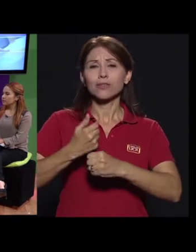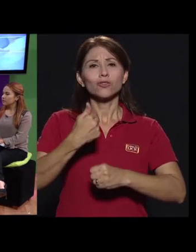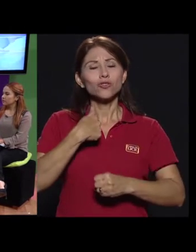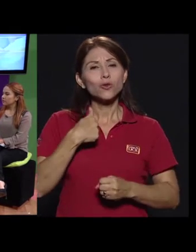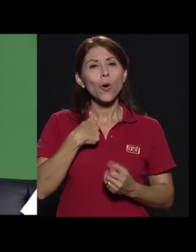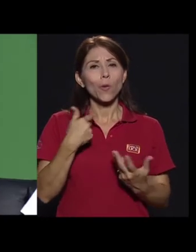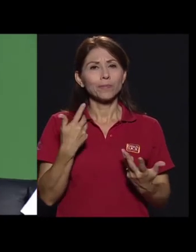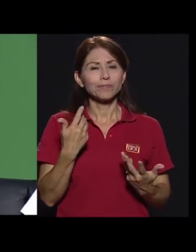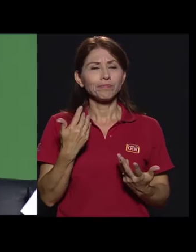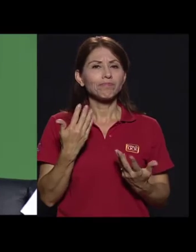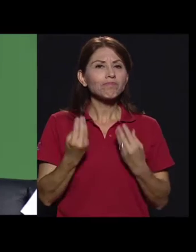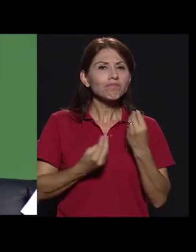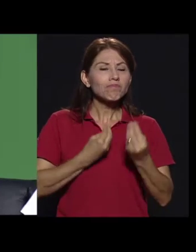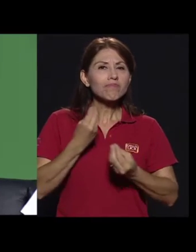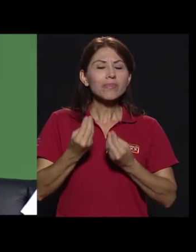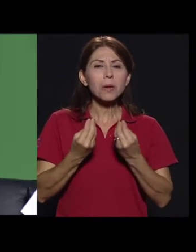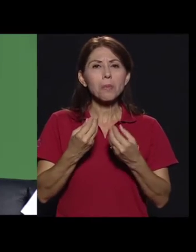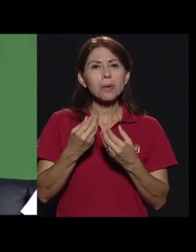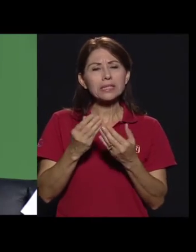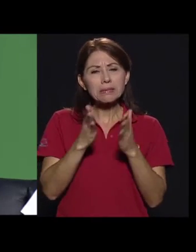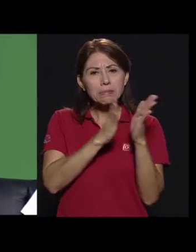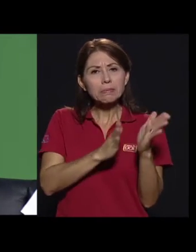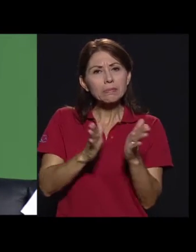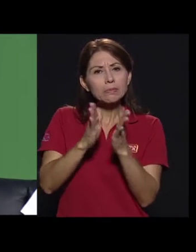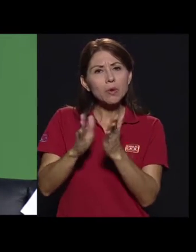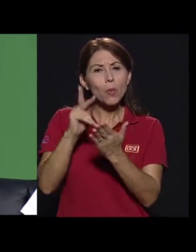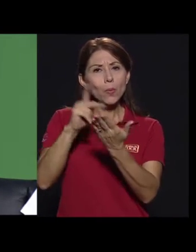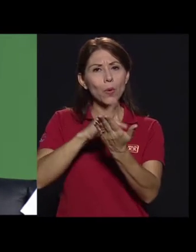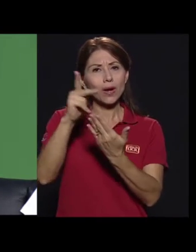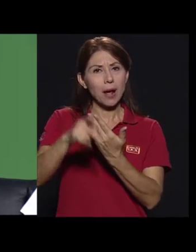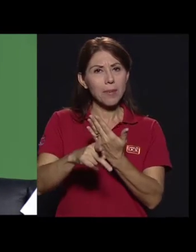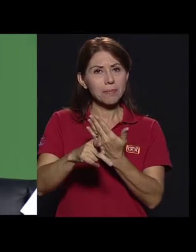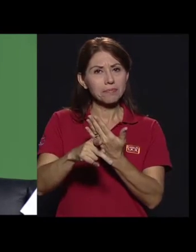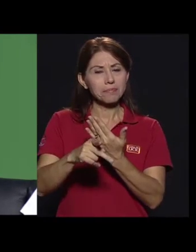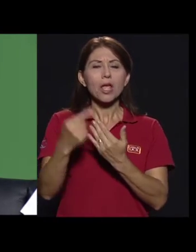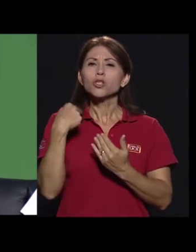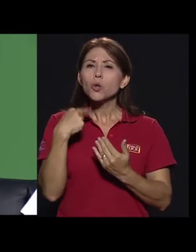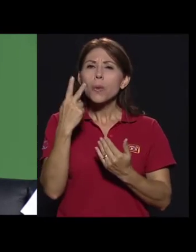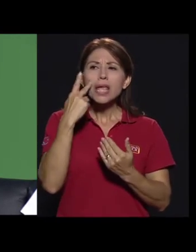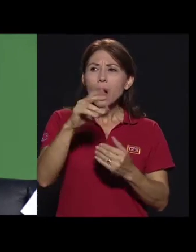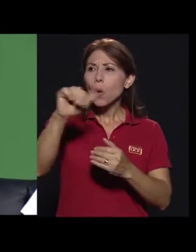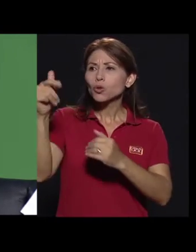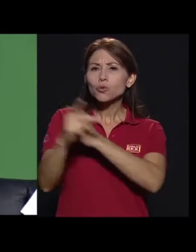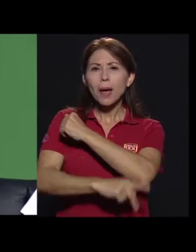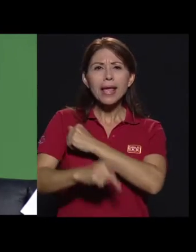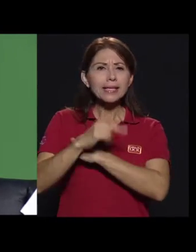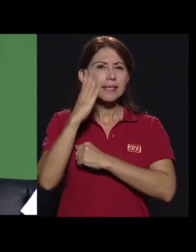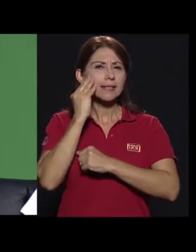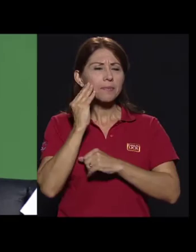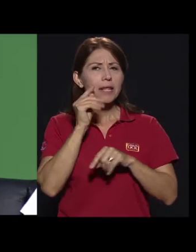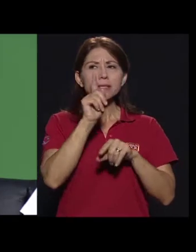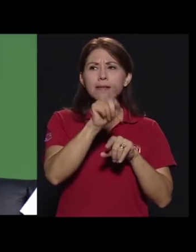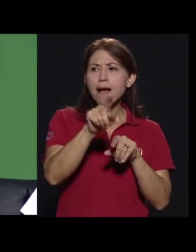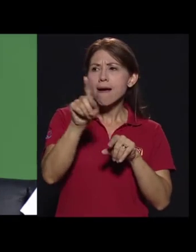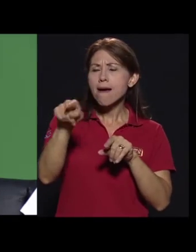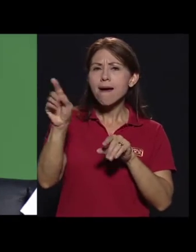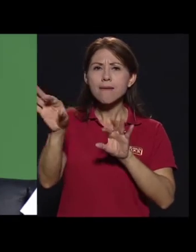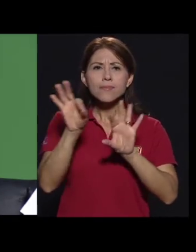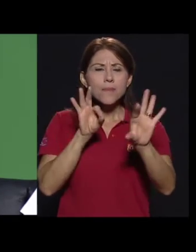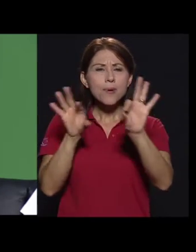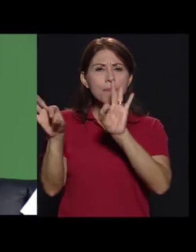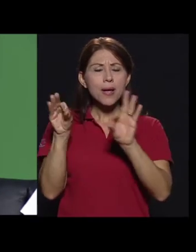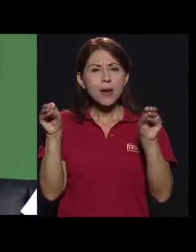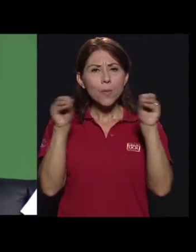verdad, de ir haciendo pues un programa tomando lo más importante de otros países, verdad, hablando con los